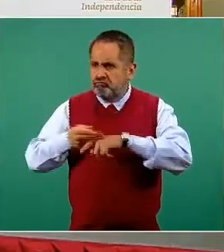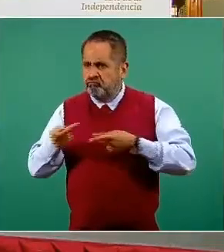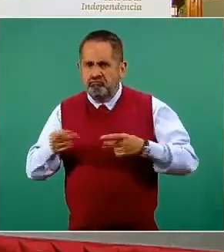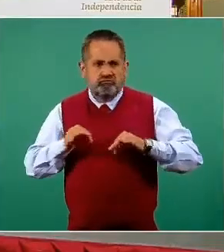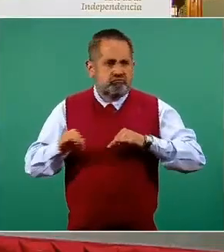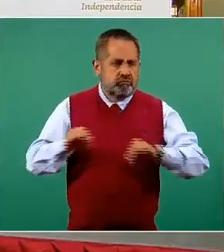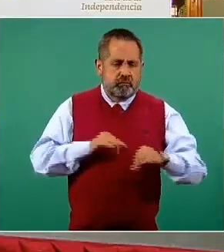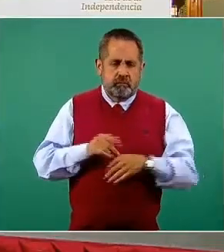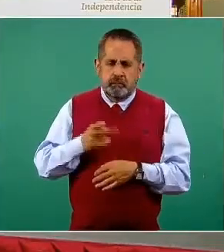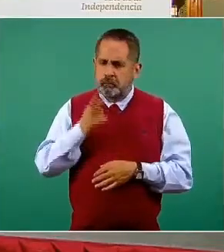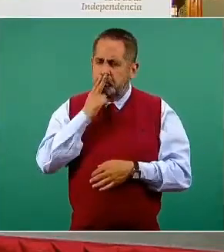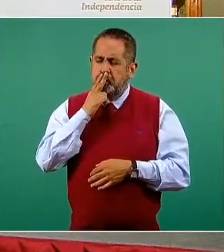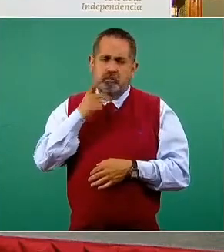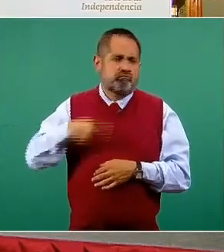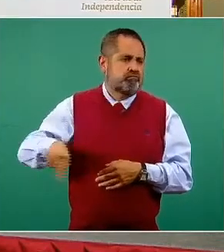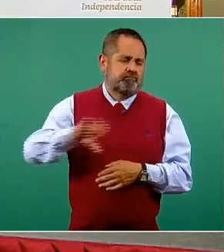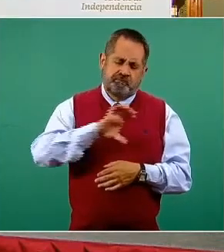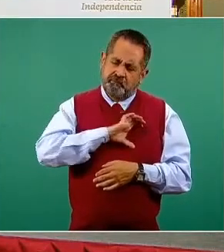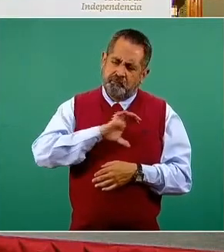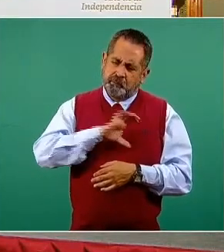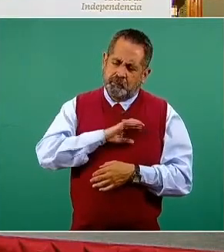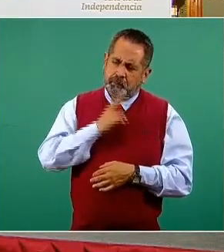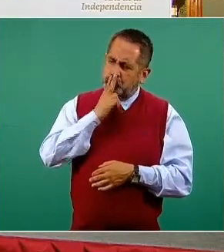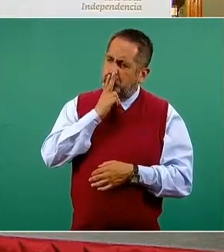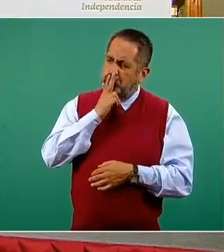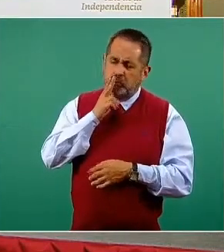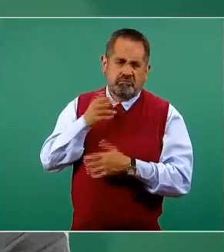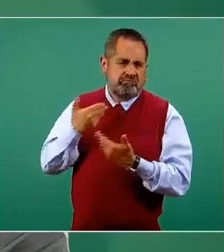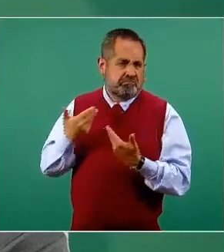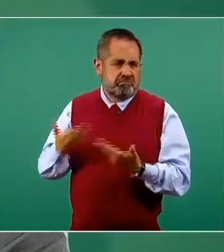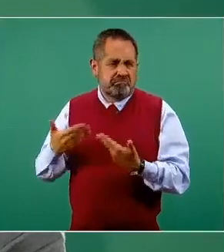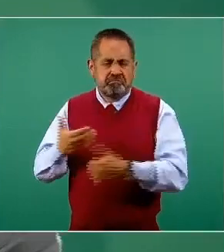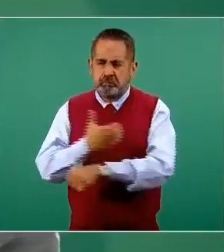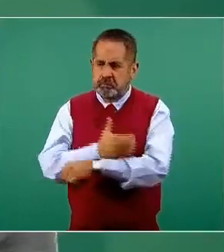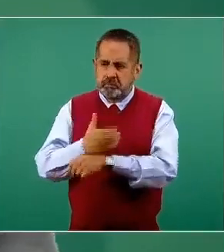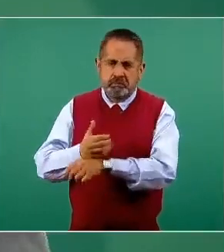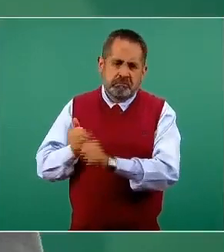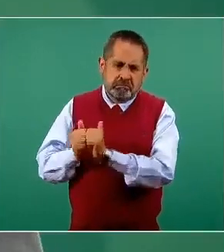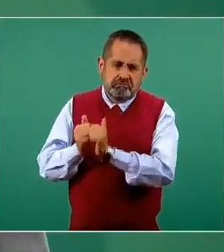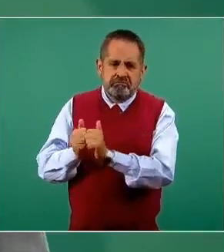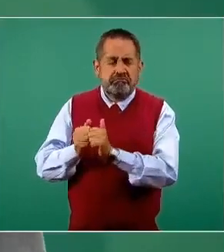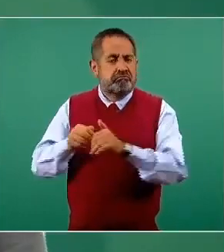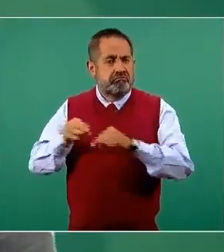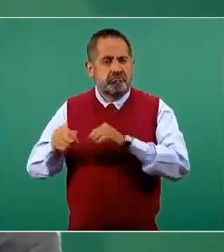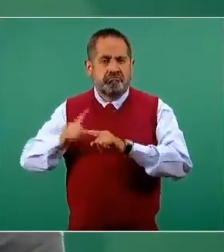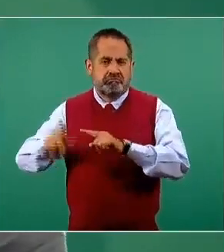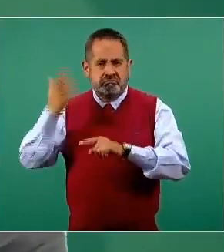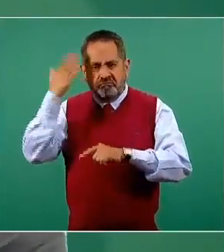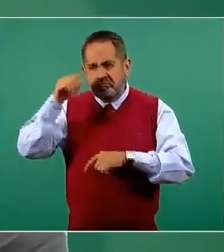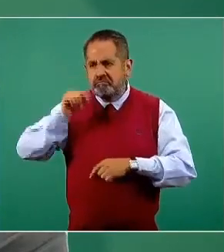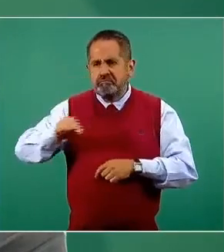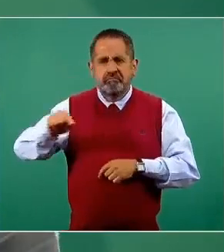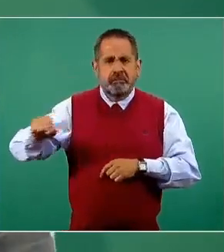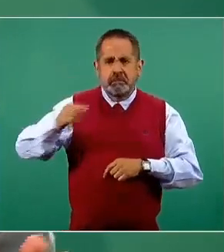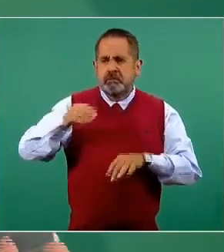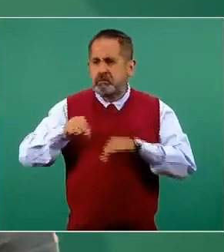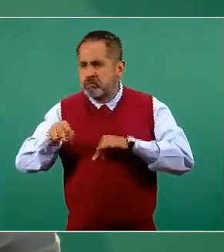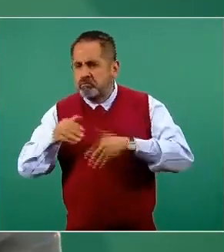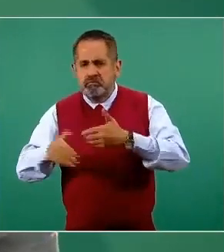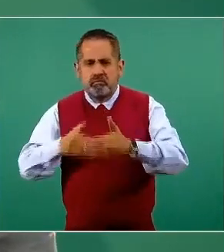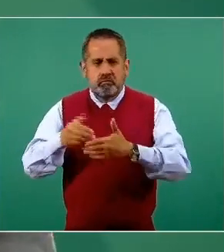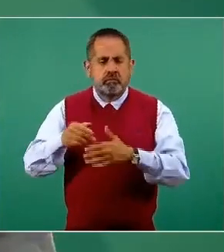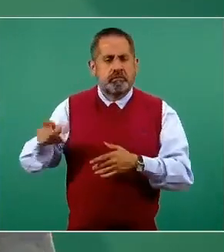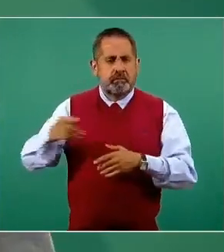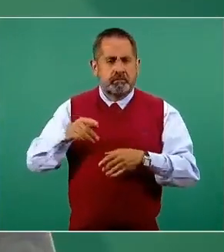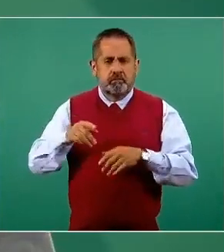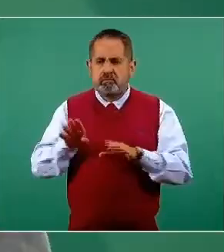un colega muy apreciado por todos nosotros, un compañero que ha trabajado en los distintos campos y los distintos frentes, tanto en la